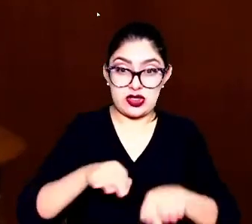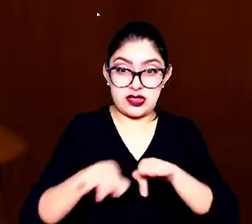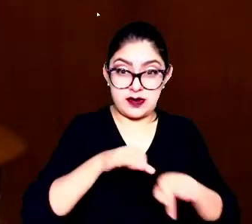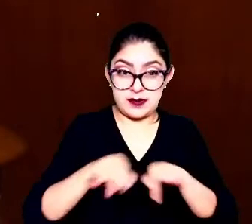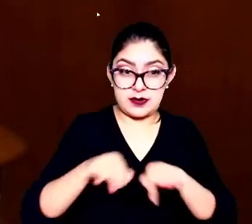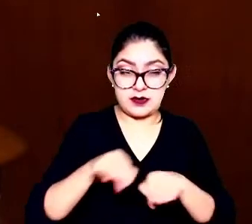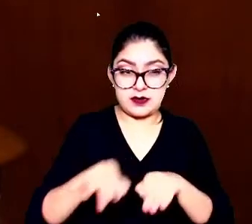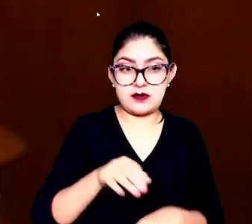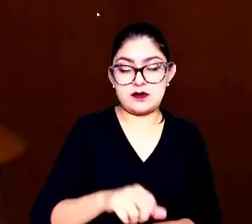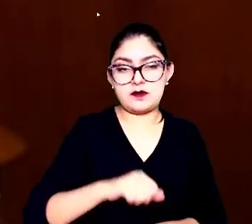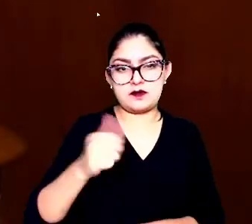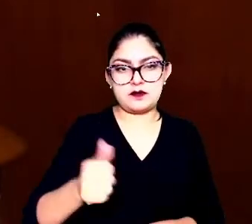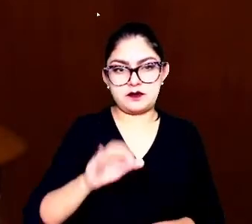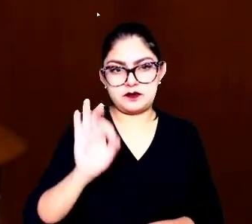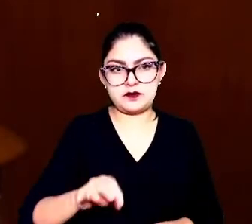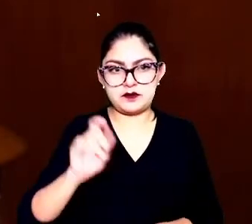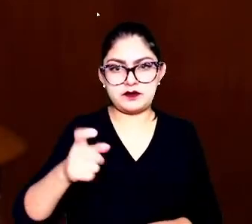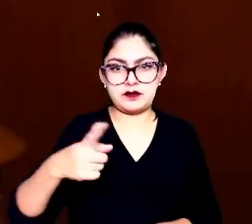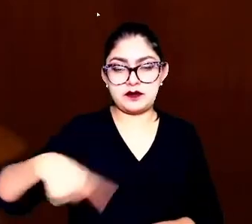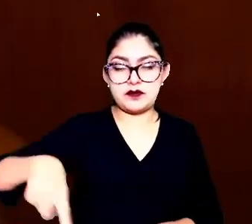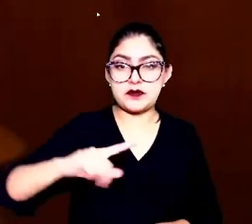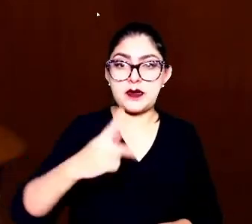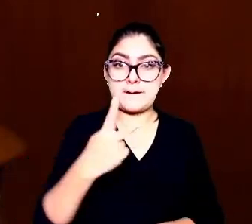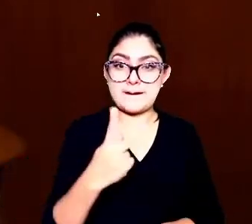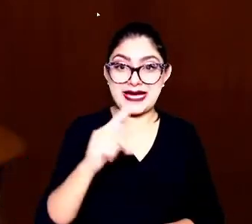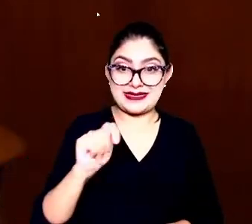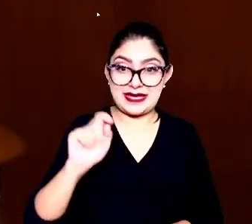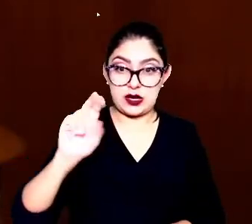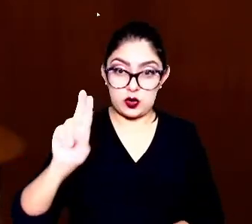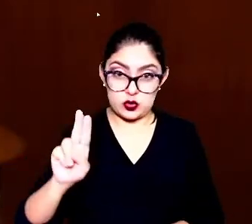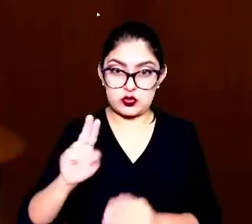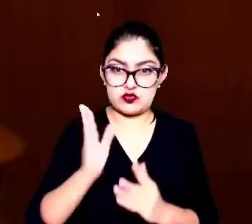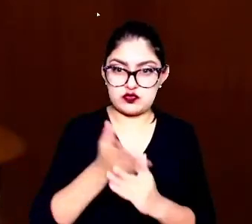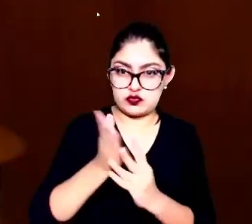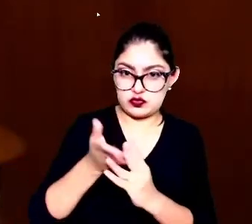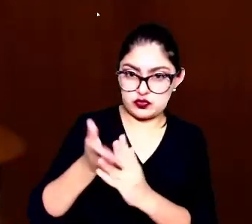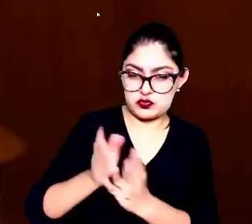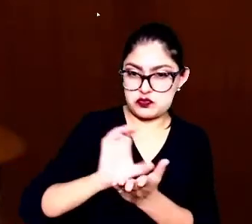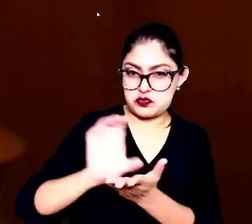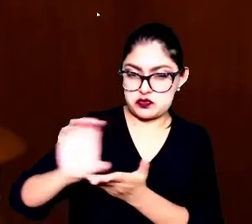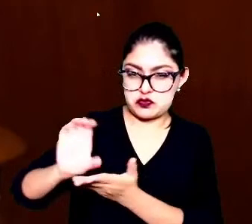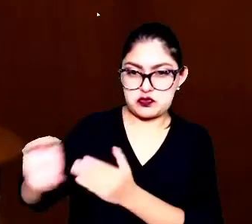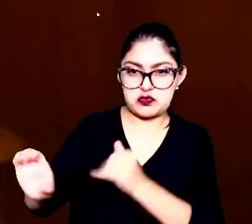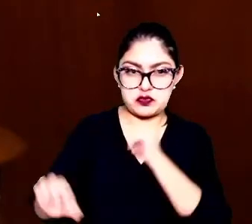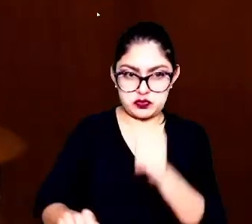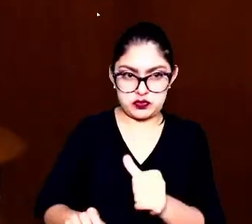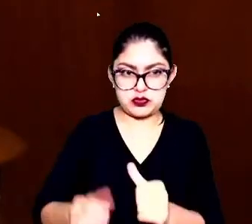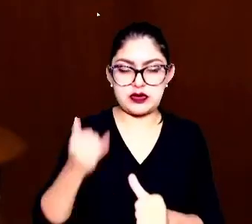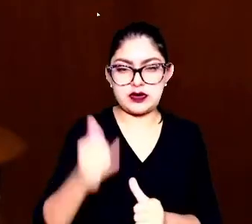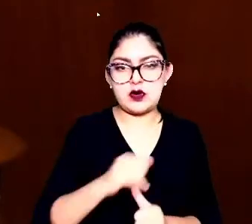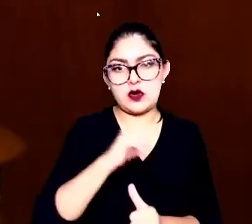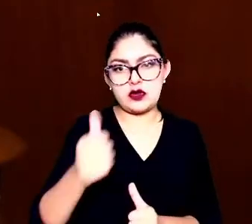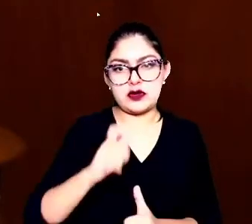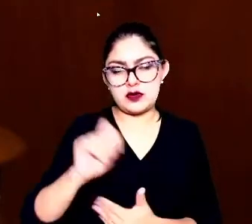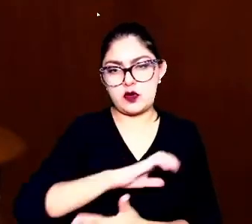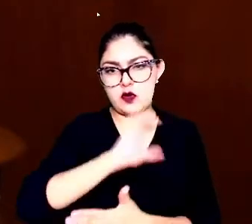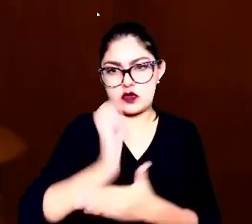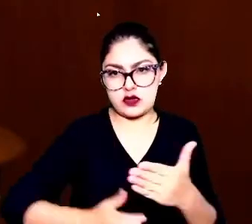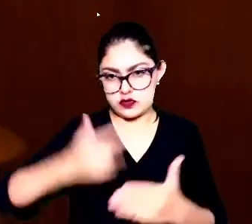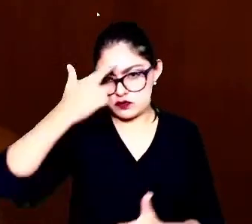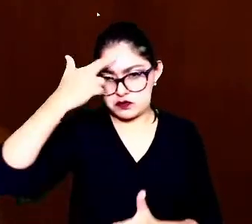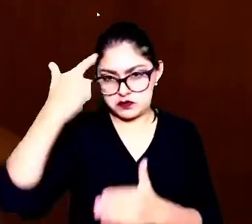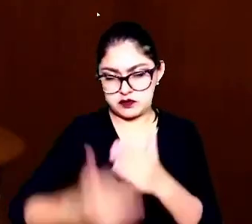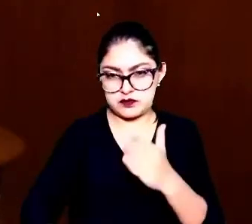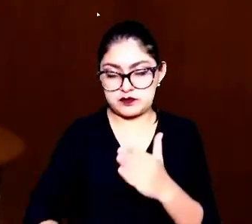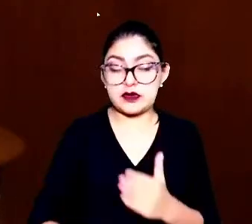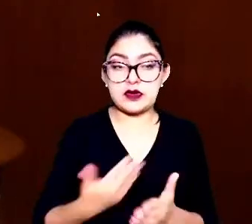la participación de utilidades el 2.4 por violación de contratos y el 51% por otros motivos fuera